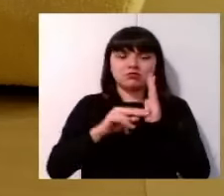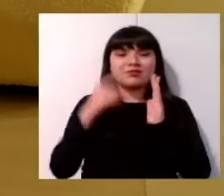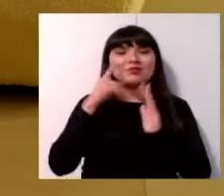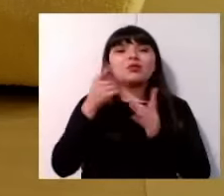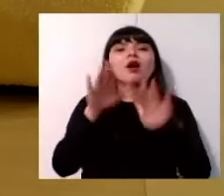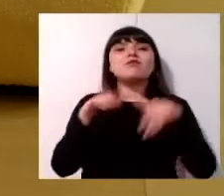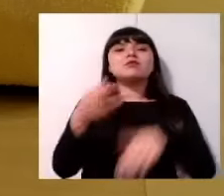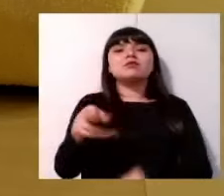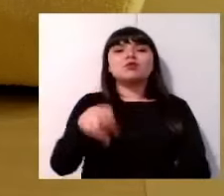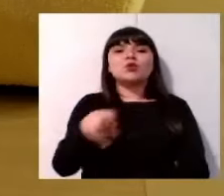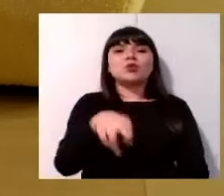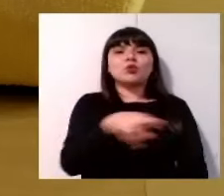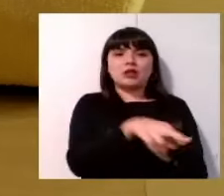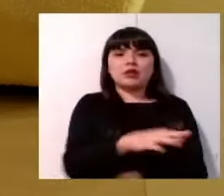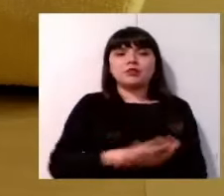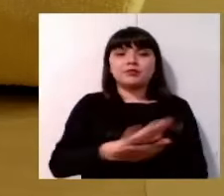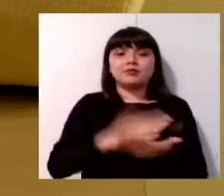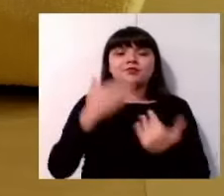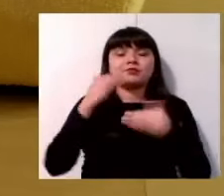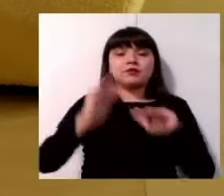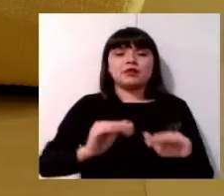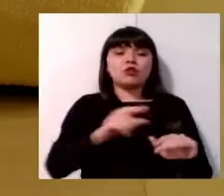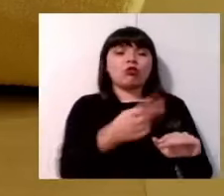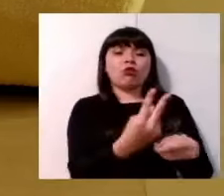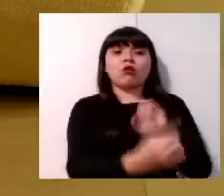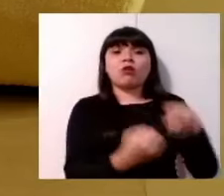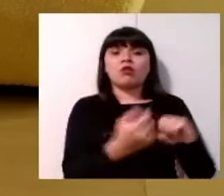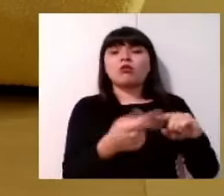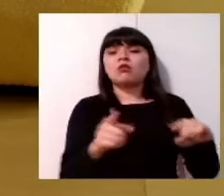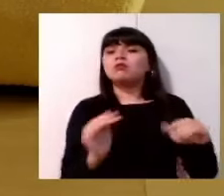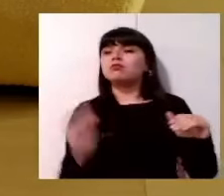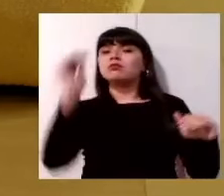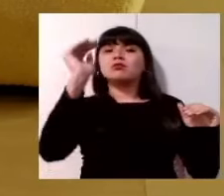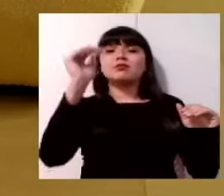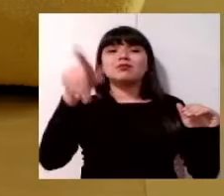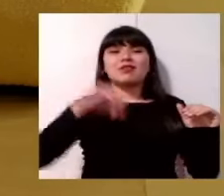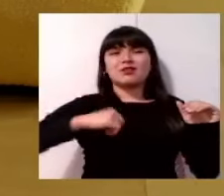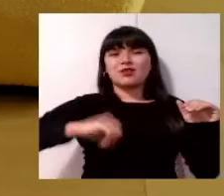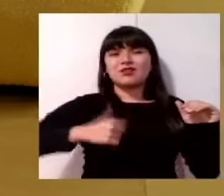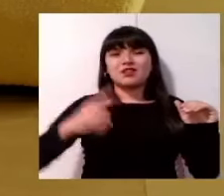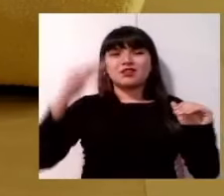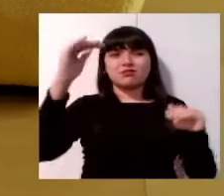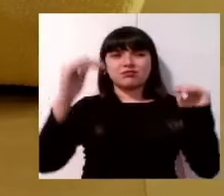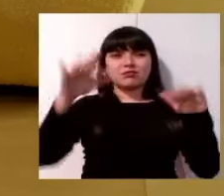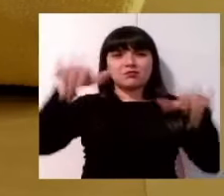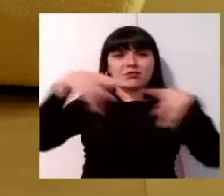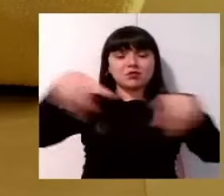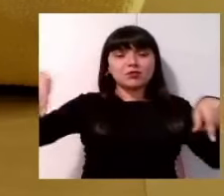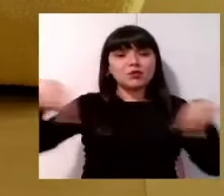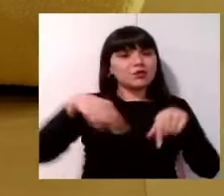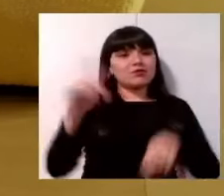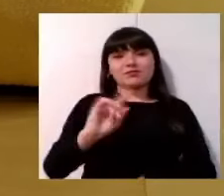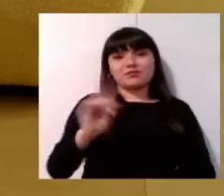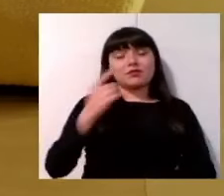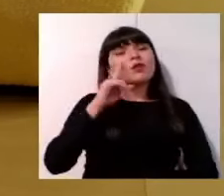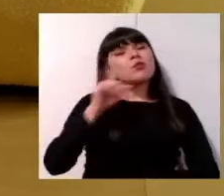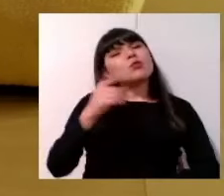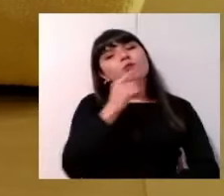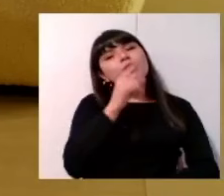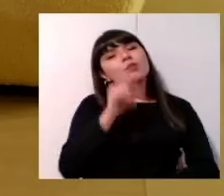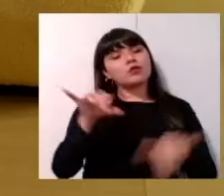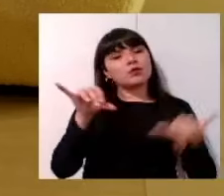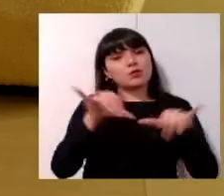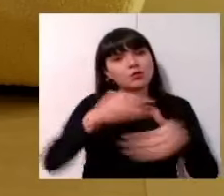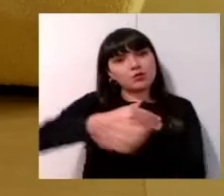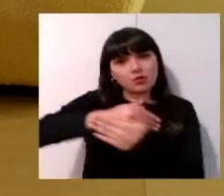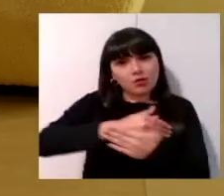un adolescente con un niño de 2 años, obviamente, no es una buena idea. Pero una guagua con uno que ya está un poquito más grande, ya que duerme